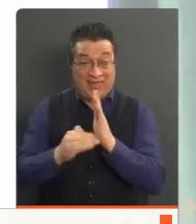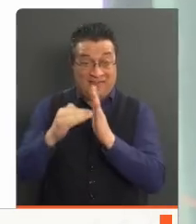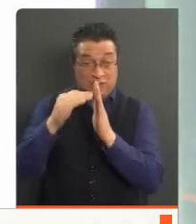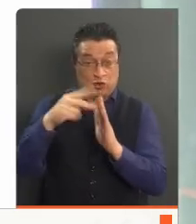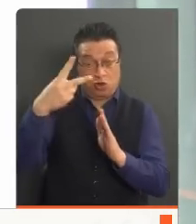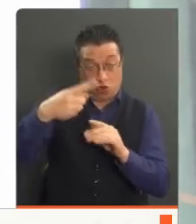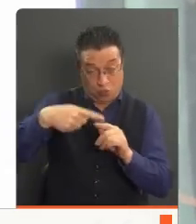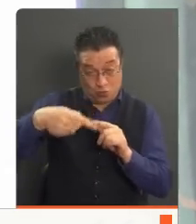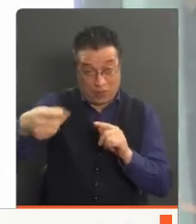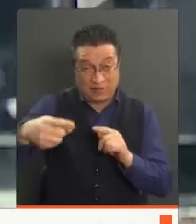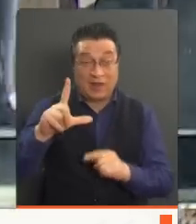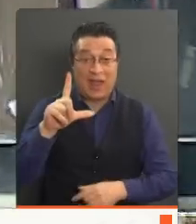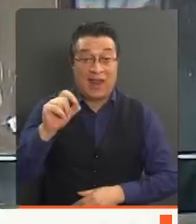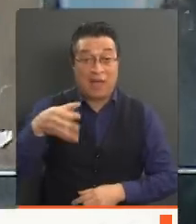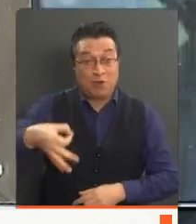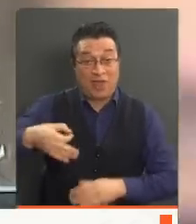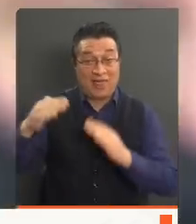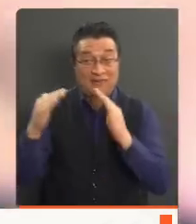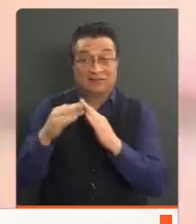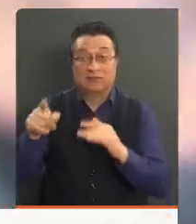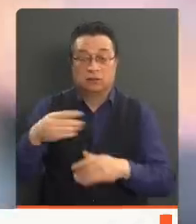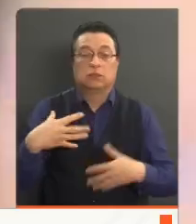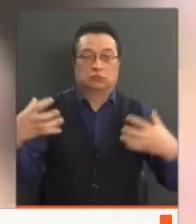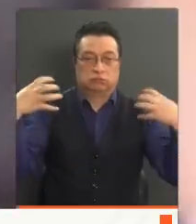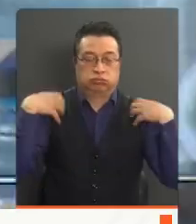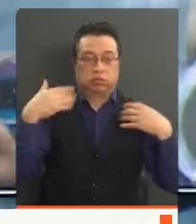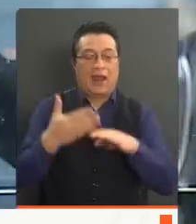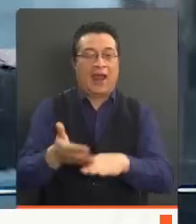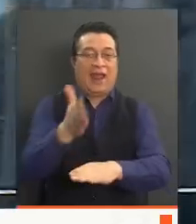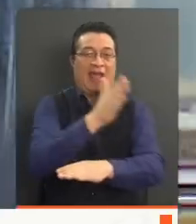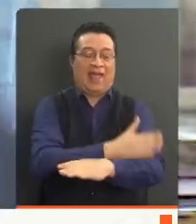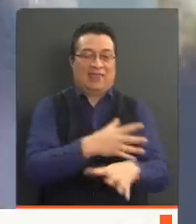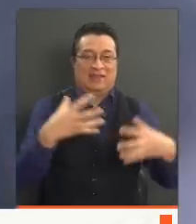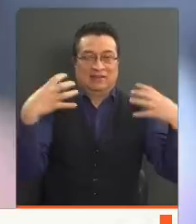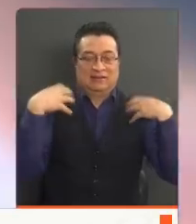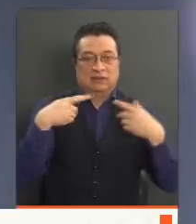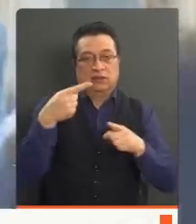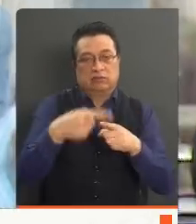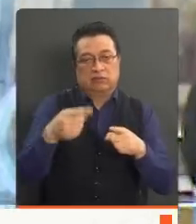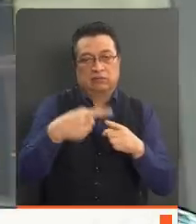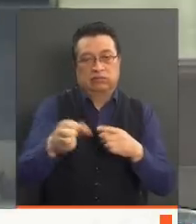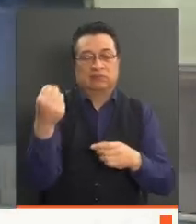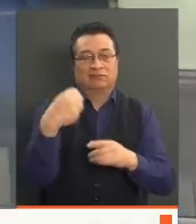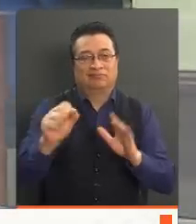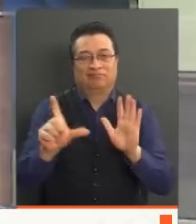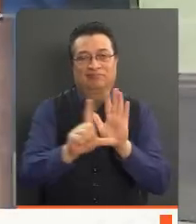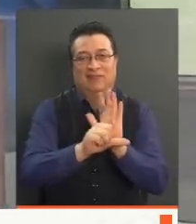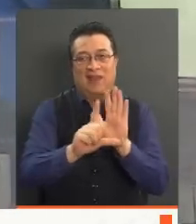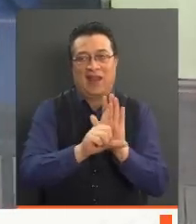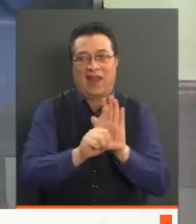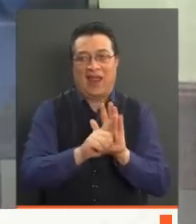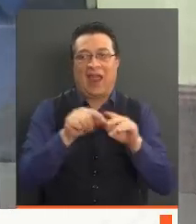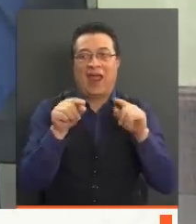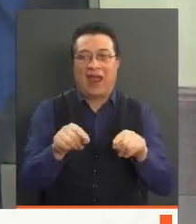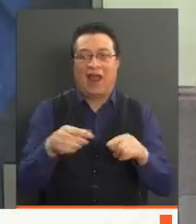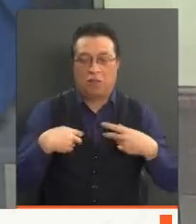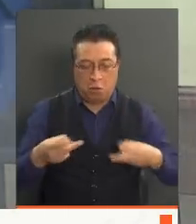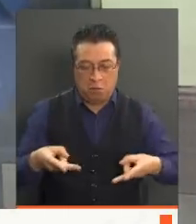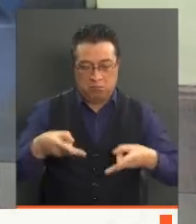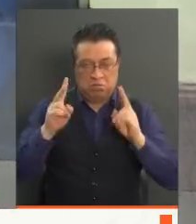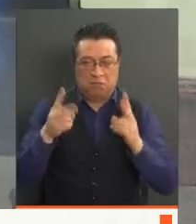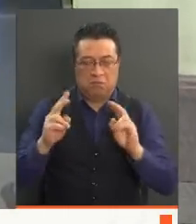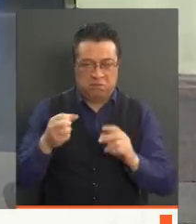La Moneda, responsabilizó a los anteriores encargados de varias irregularidades que habrían facilitado hechos